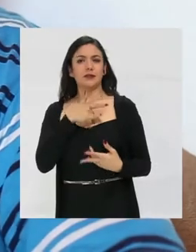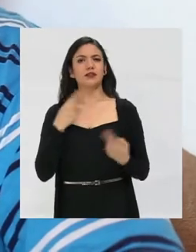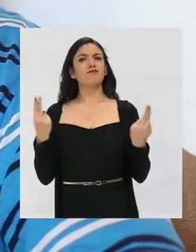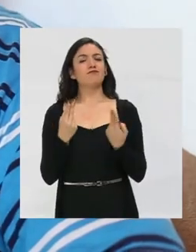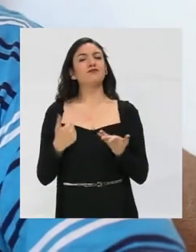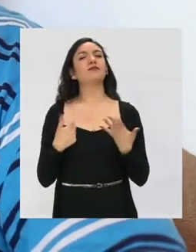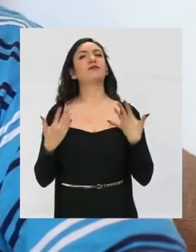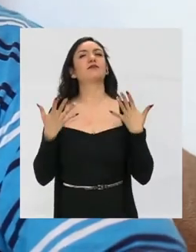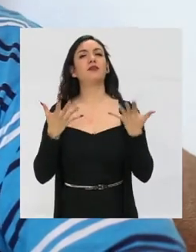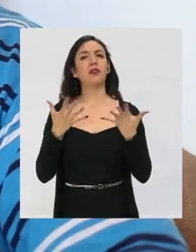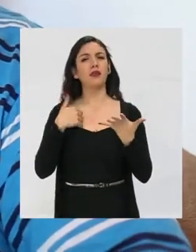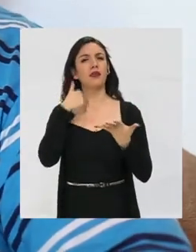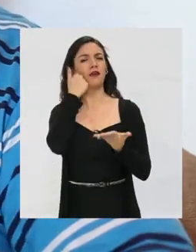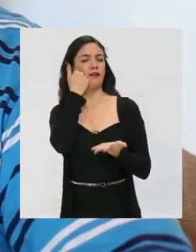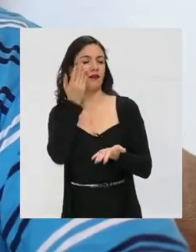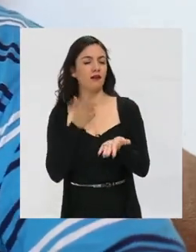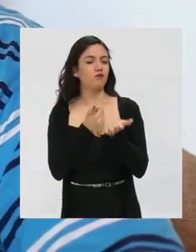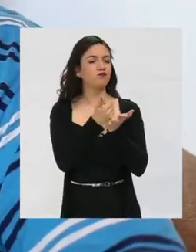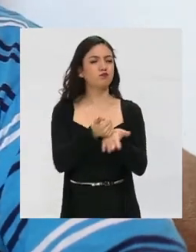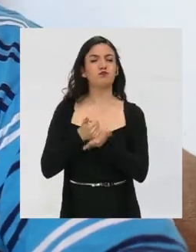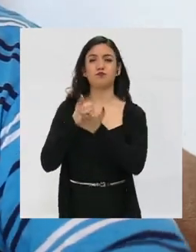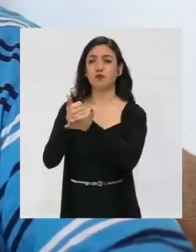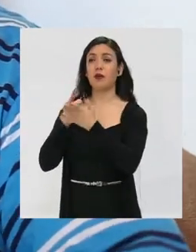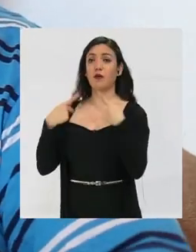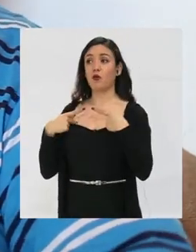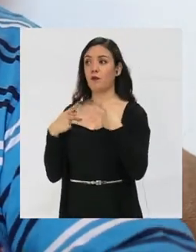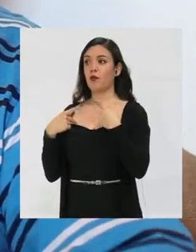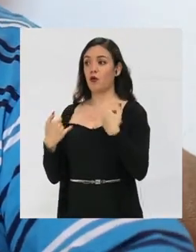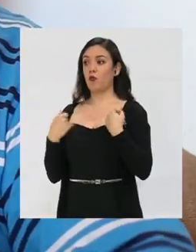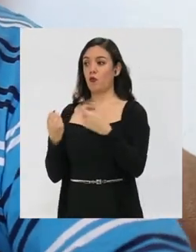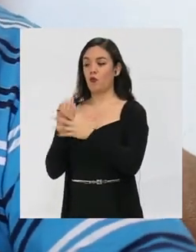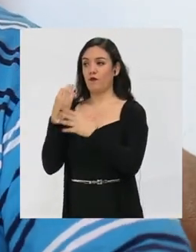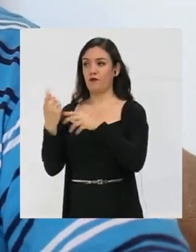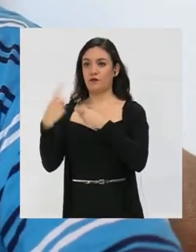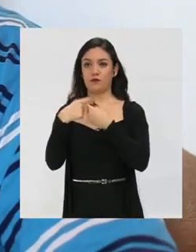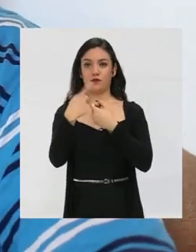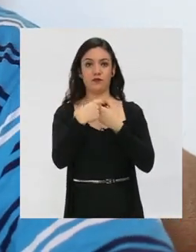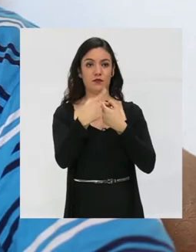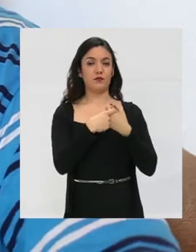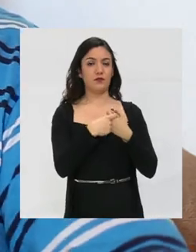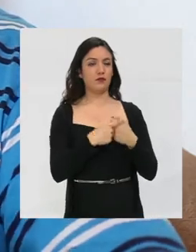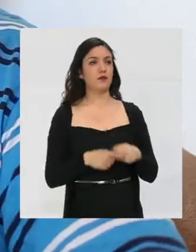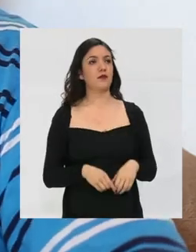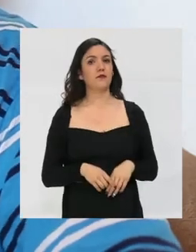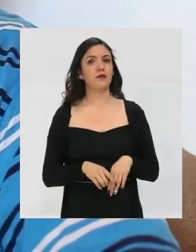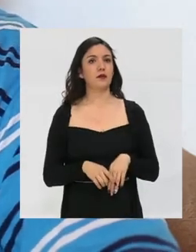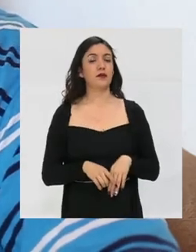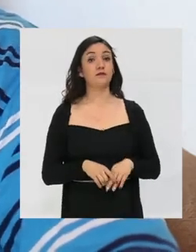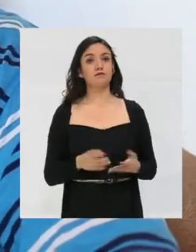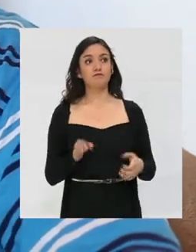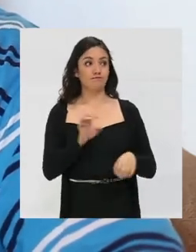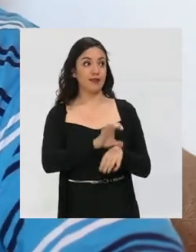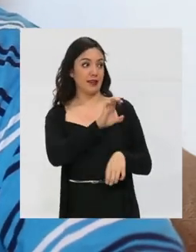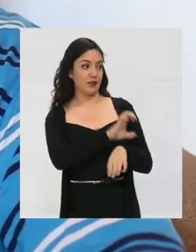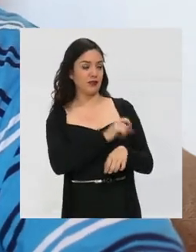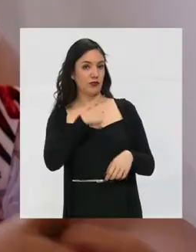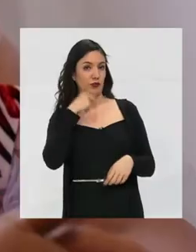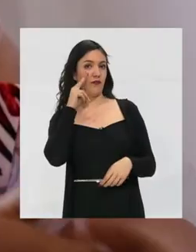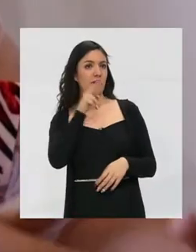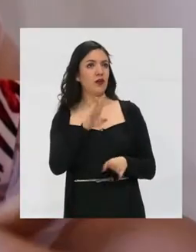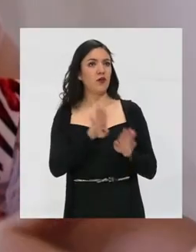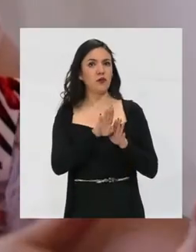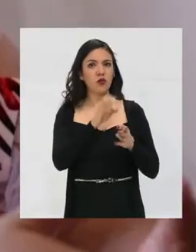a mí se me otorgó esa ayuda, el día de hoy siento la necesidad y el deseo de ayudar a los jóvenes de nuevo